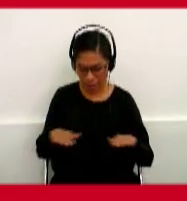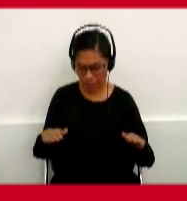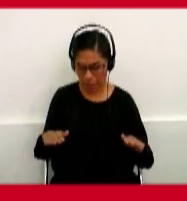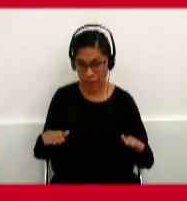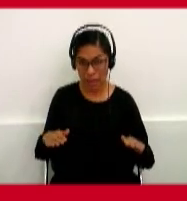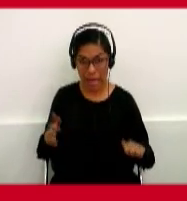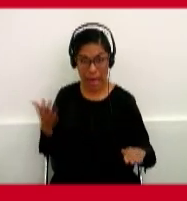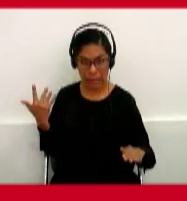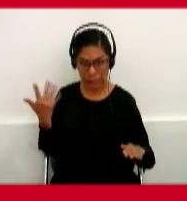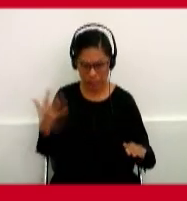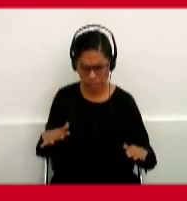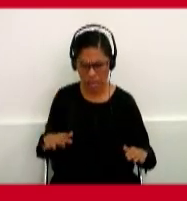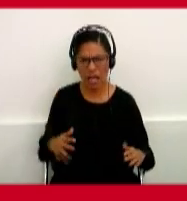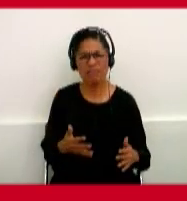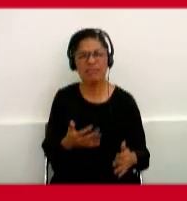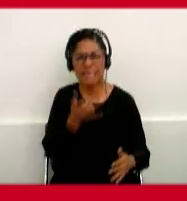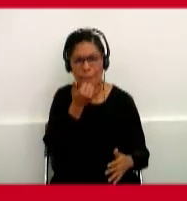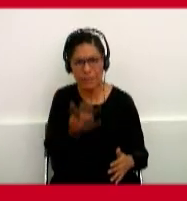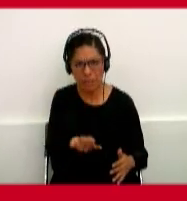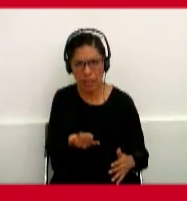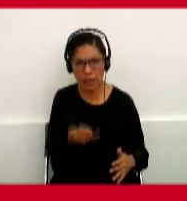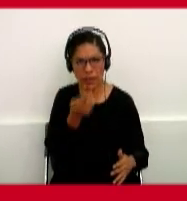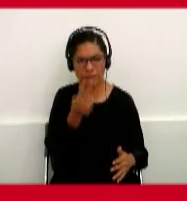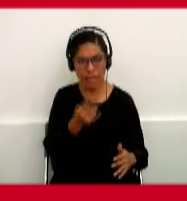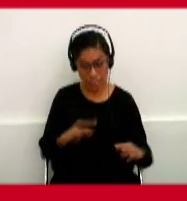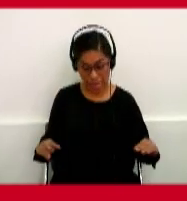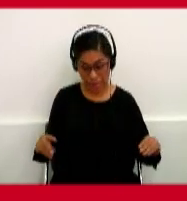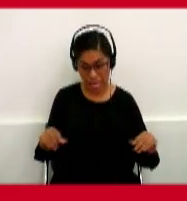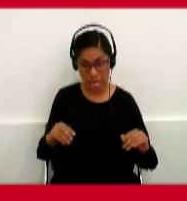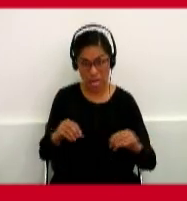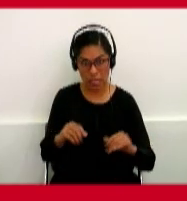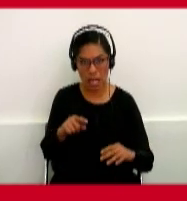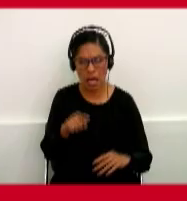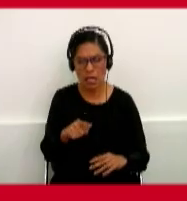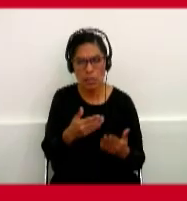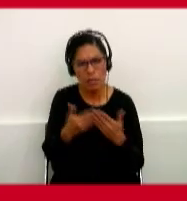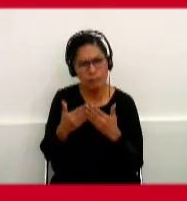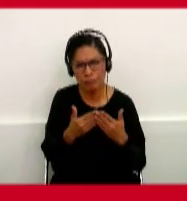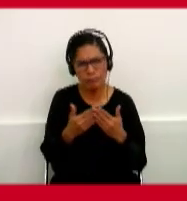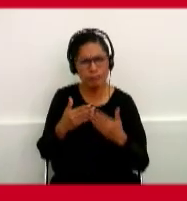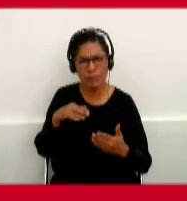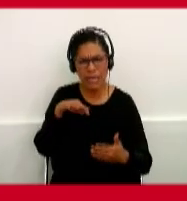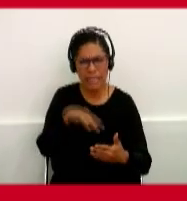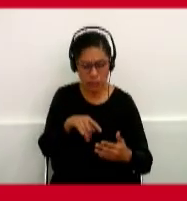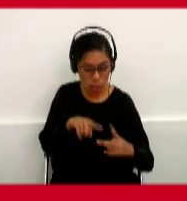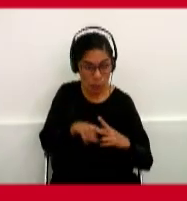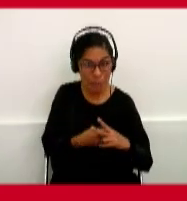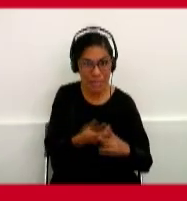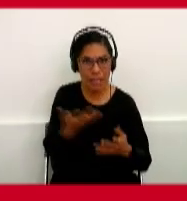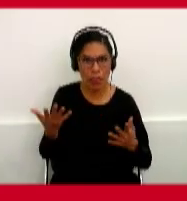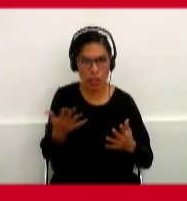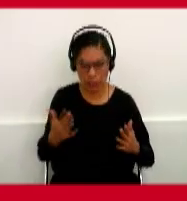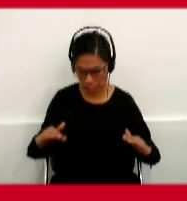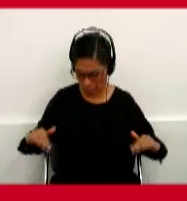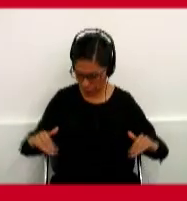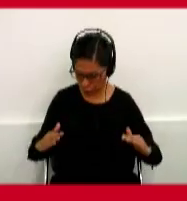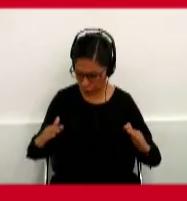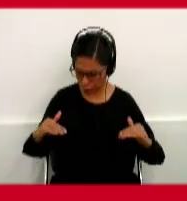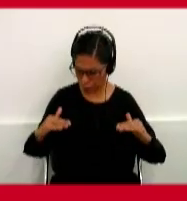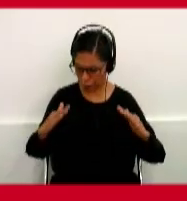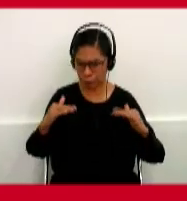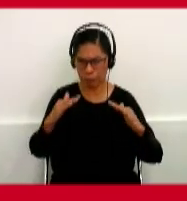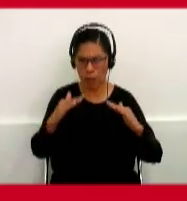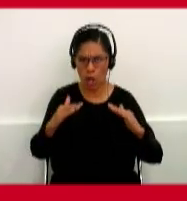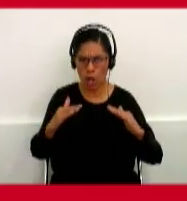ocurrido, ¿no? Entonces, incluso ahí se estudia bastante, ¿no? Cuál es el detonador de estas superficies de falla,